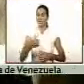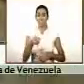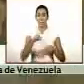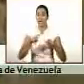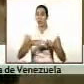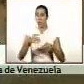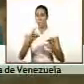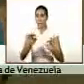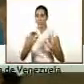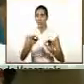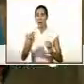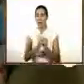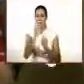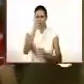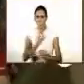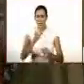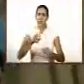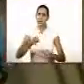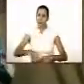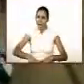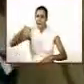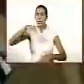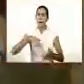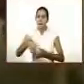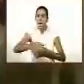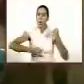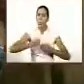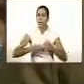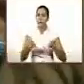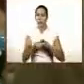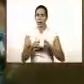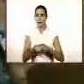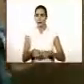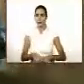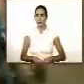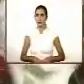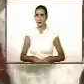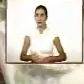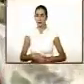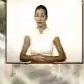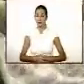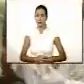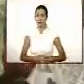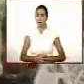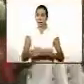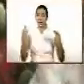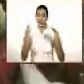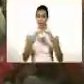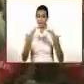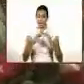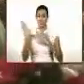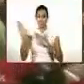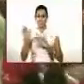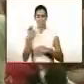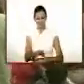aprender, para crecer, para caminar, para correr, ellos son como Dios aquí, encarnados. En su casa natal, el presidente